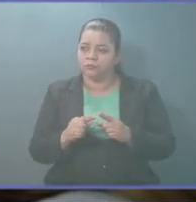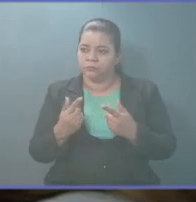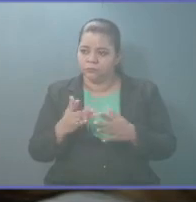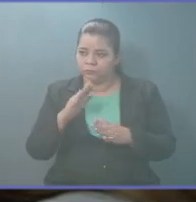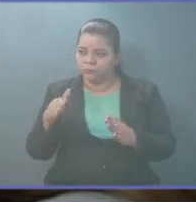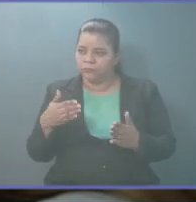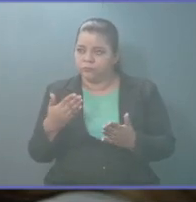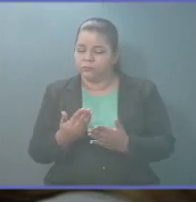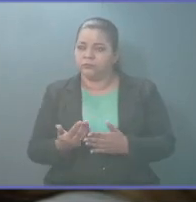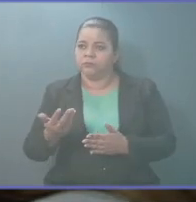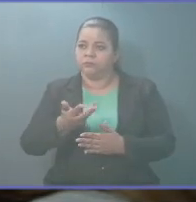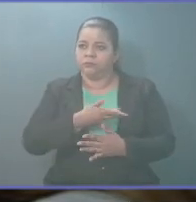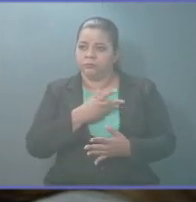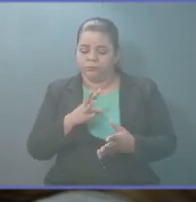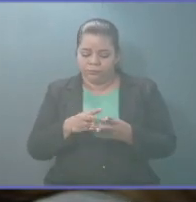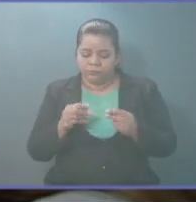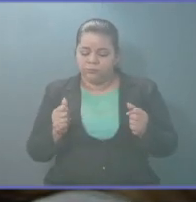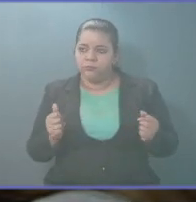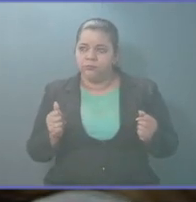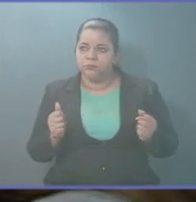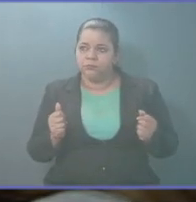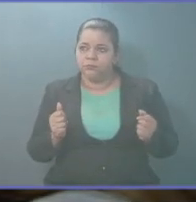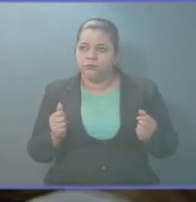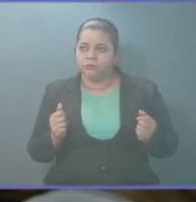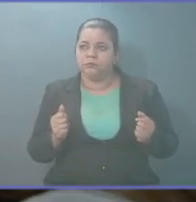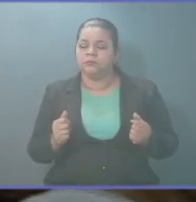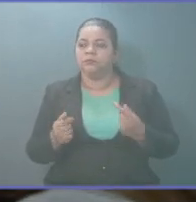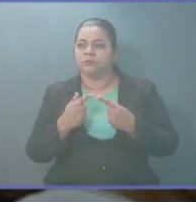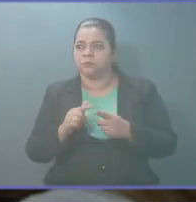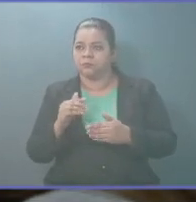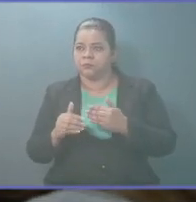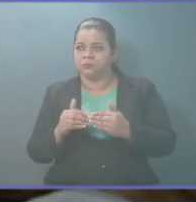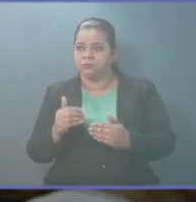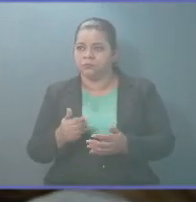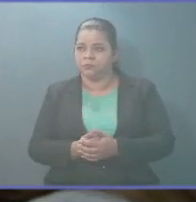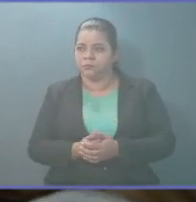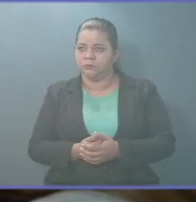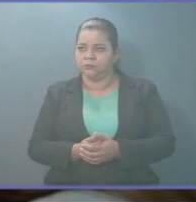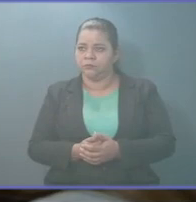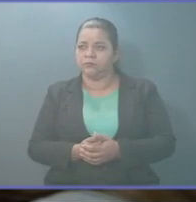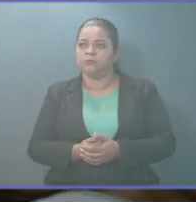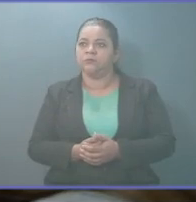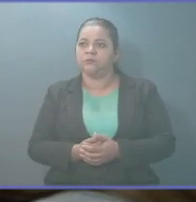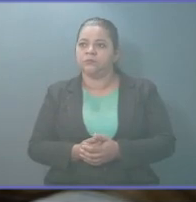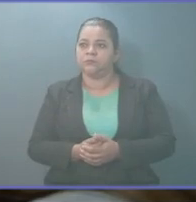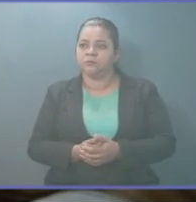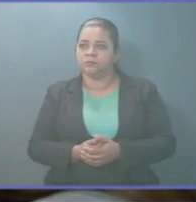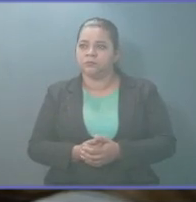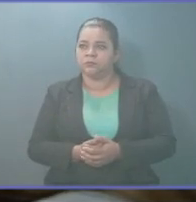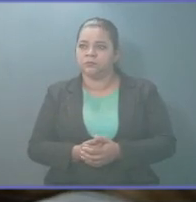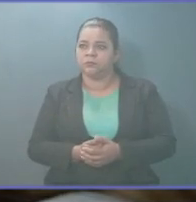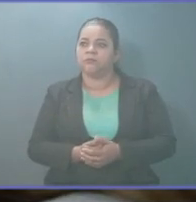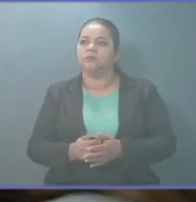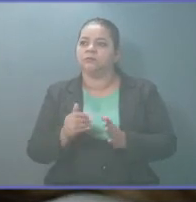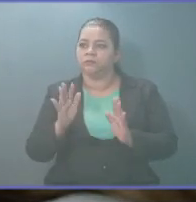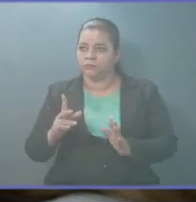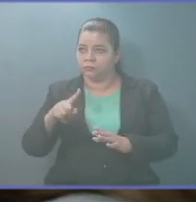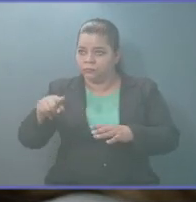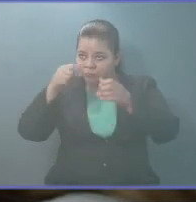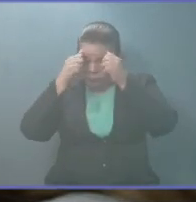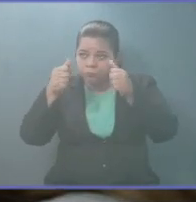Ok. No sé si se comprende lo que estamos proponiendo. Diputada Alexandra Ramírez tiene la palabra. Como esta